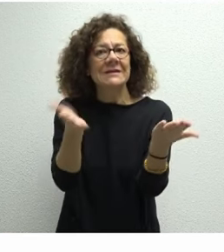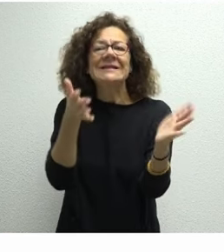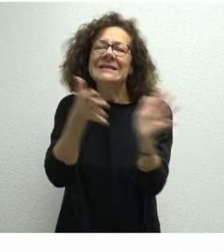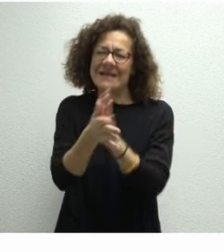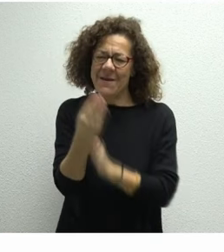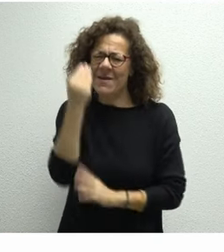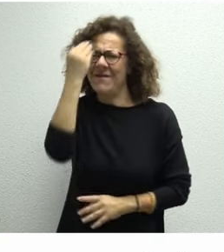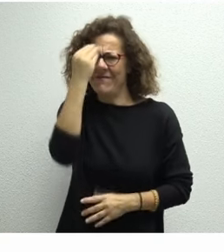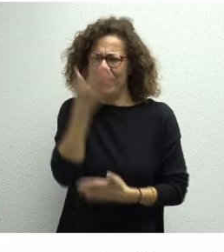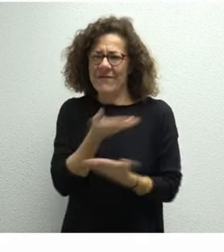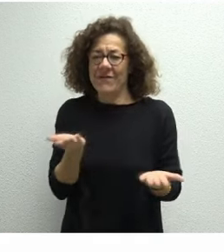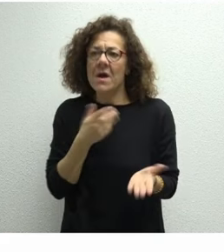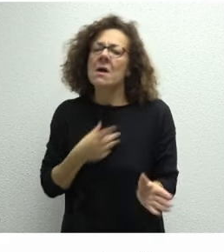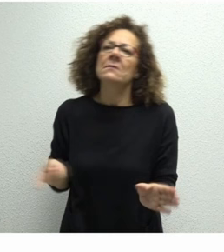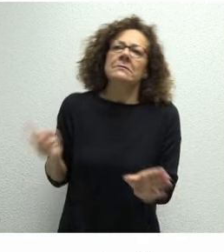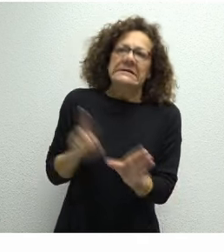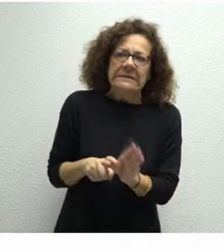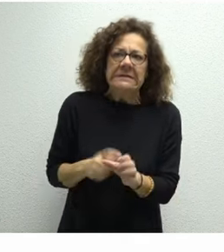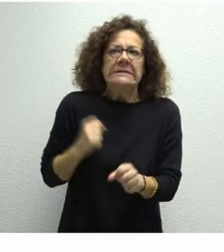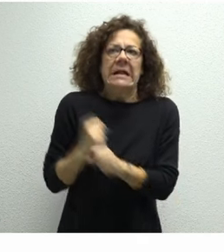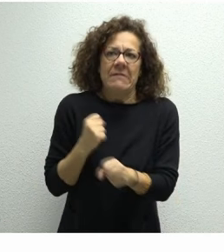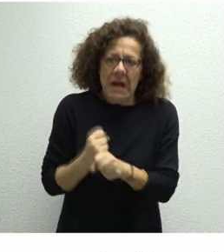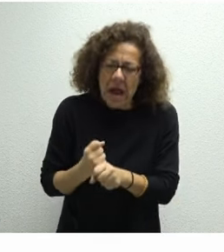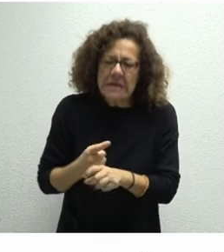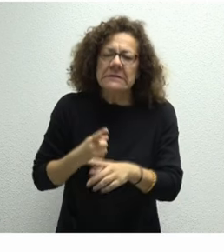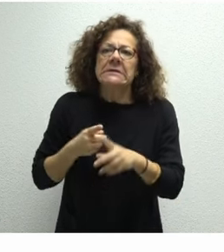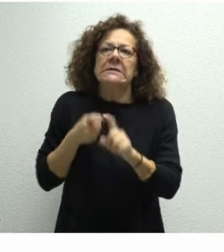creéis os subís al carro lo